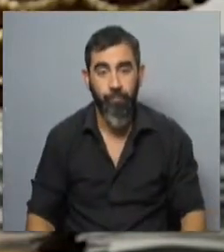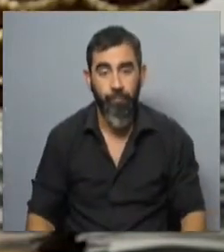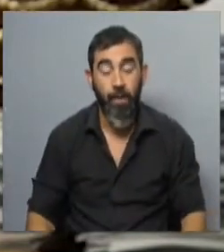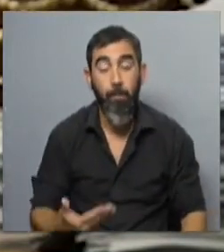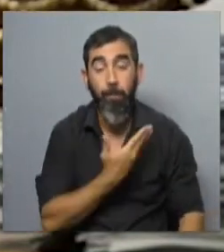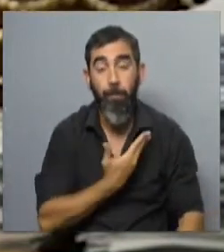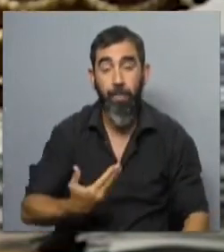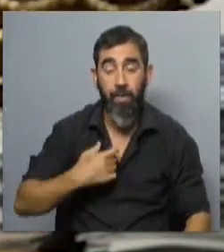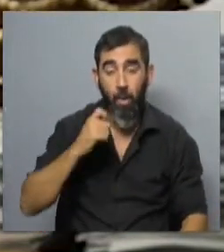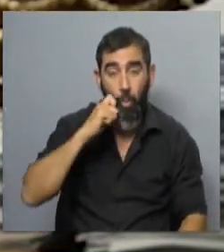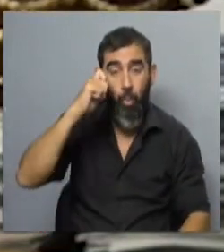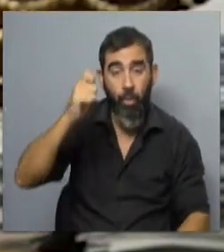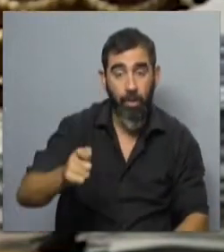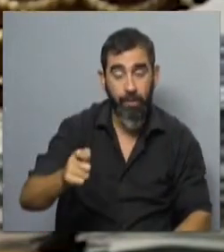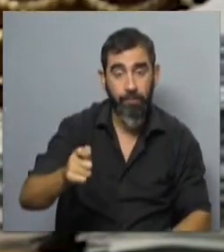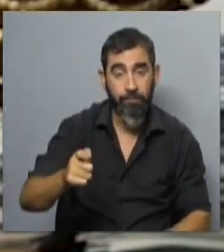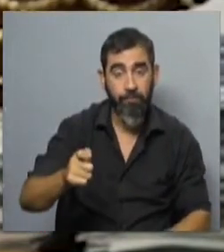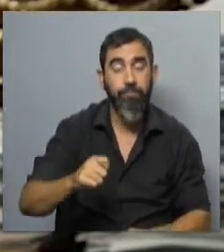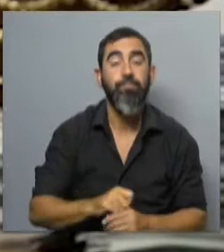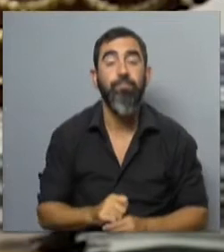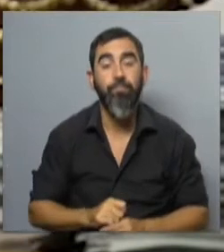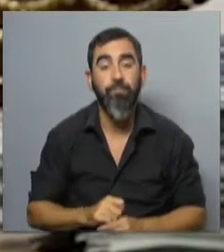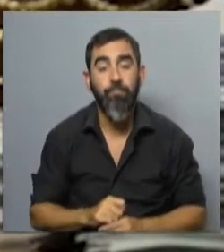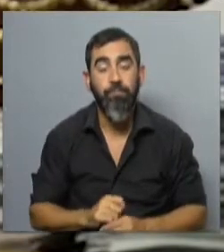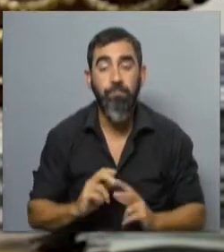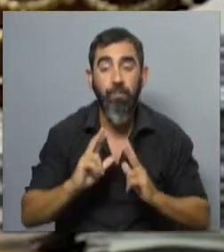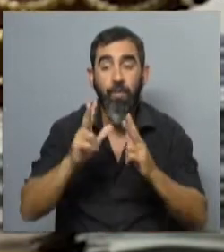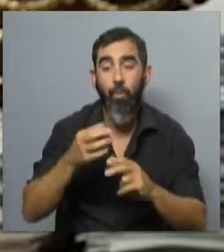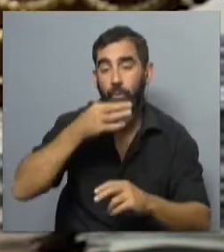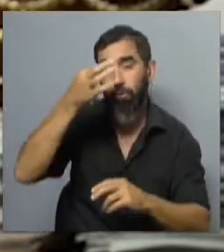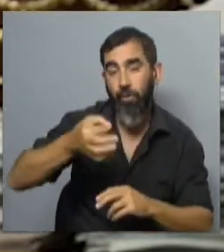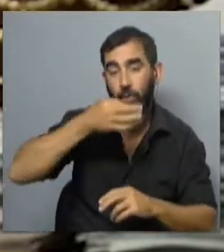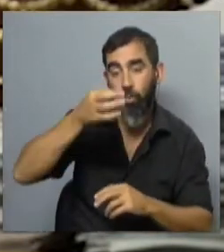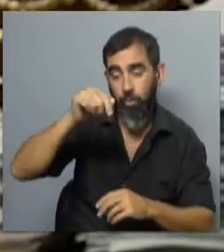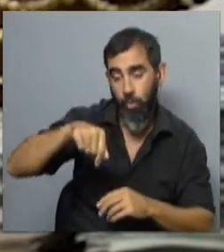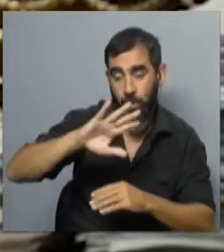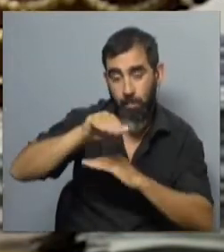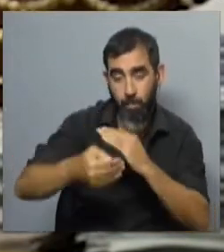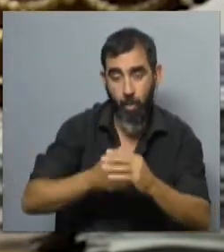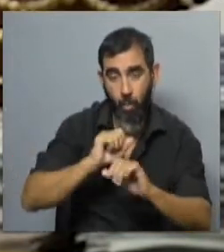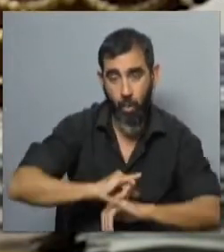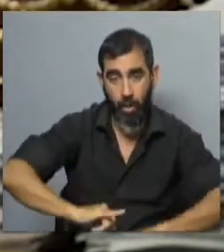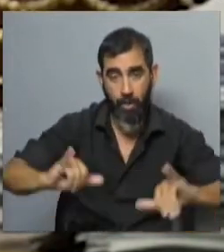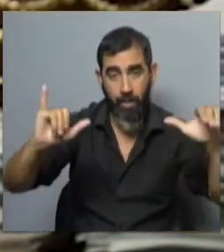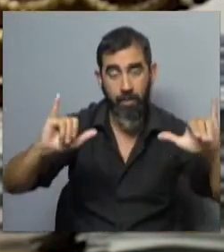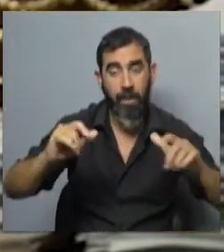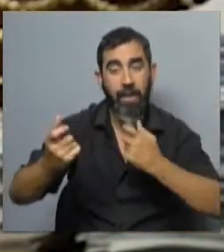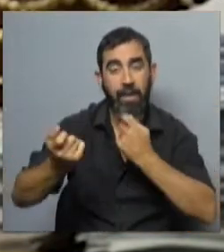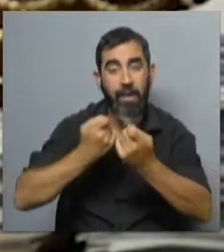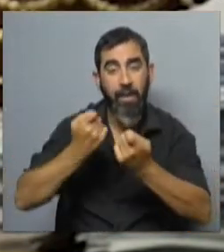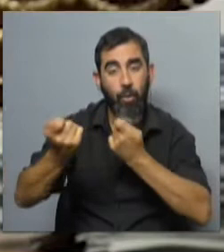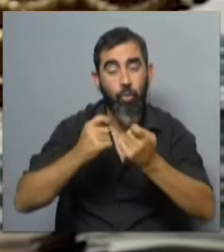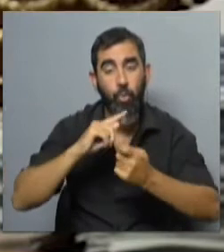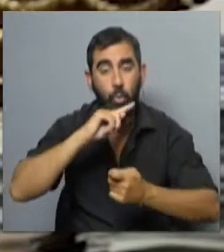obstante, el presidente de Ucrania, Volodymyr Zelensky, afirmó en un discurso publicado esta madrugada que las posiciones en las negociaciones